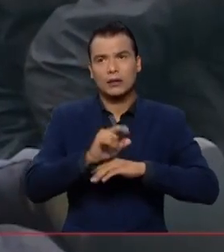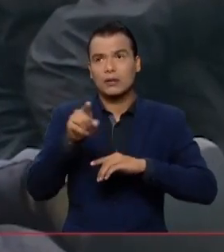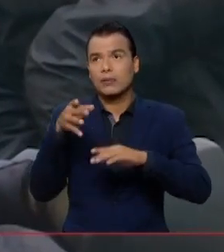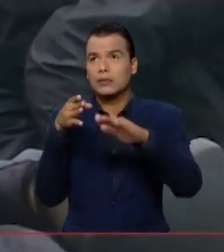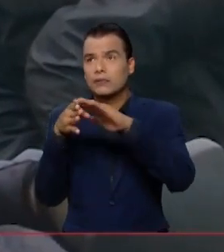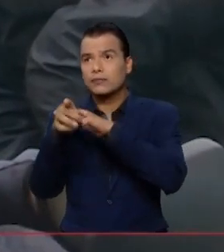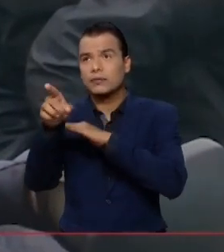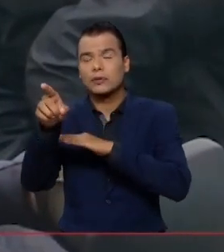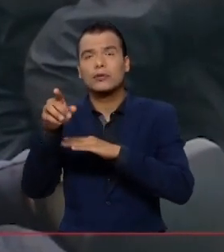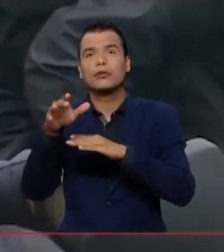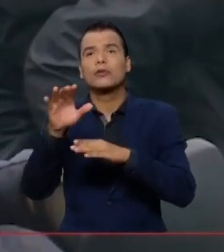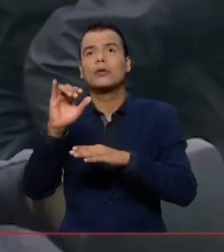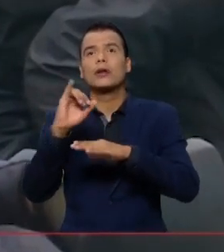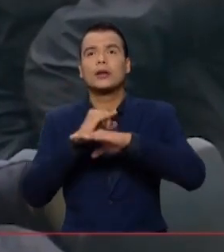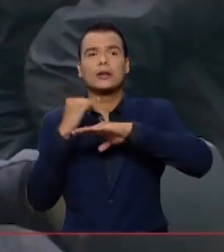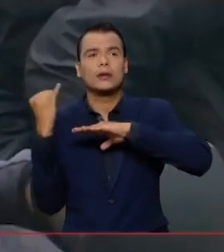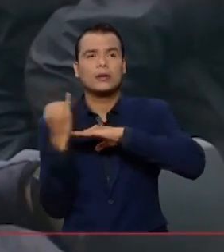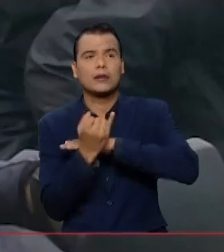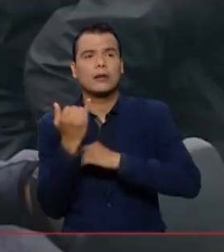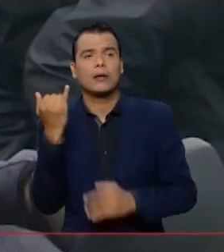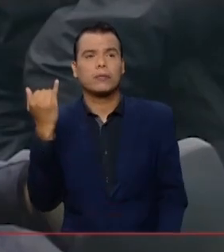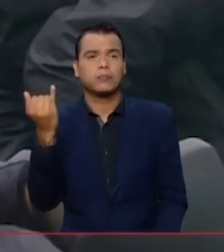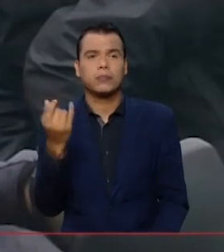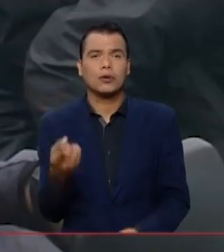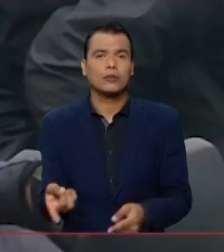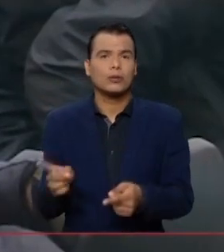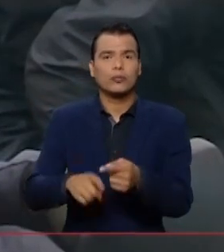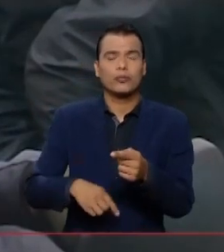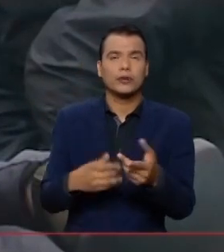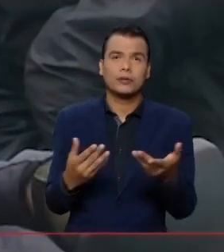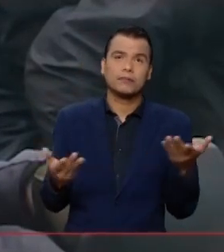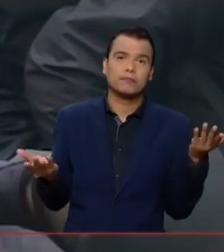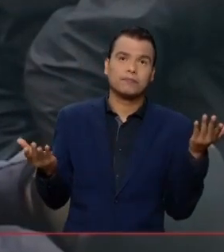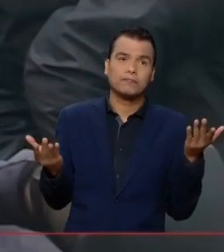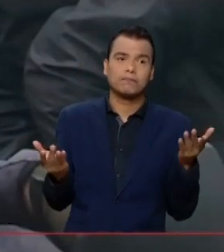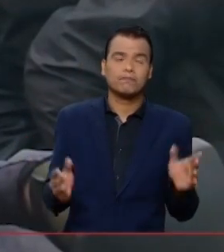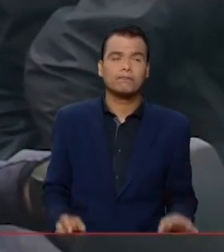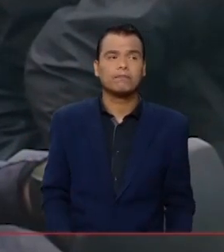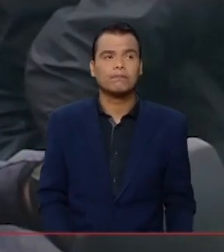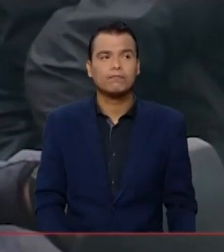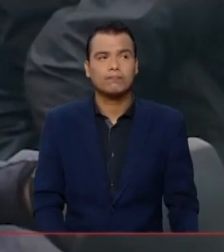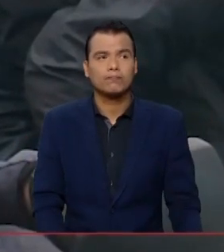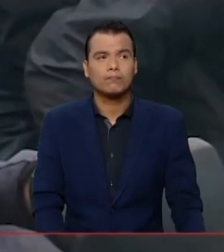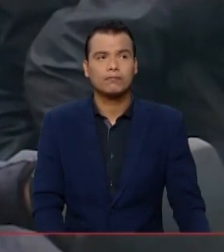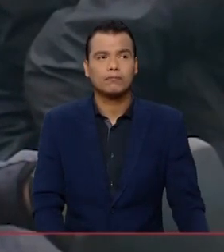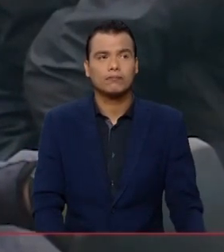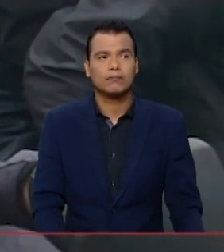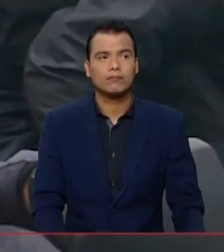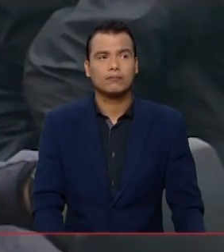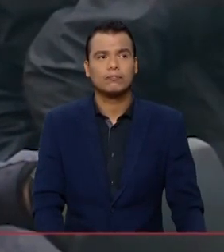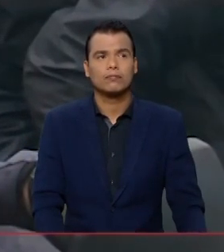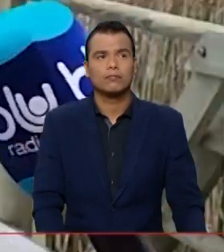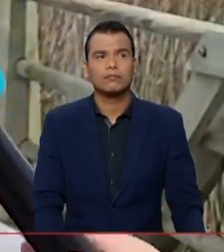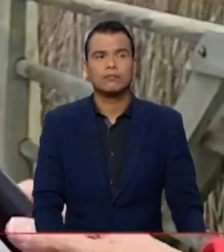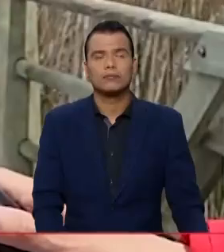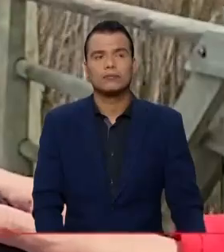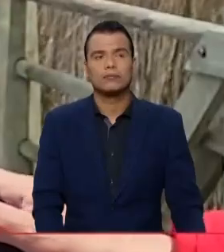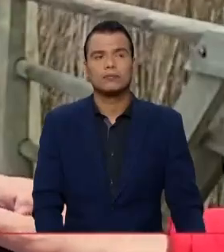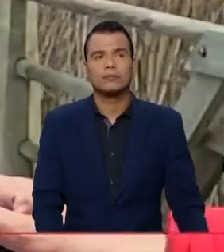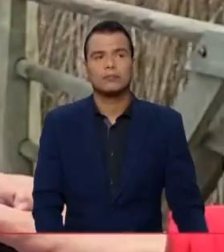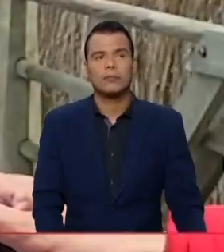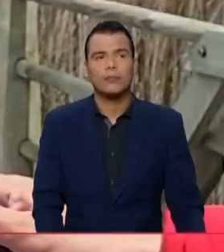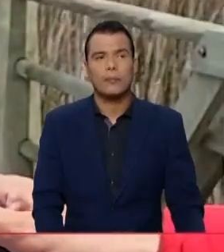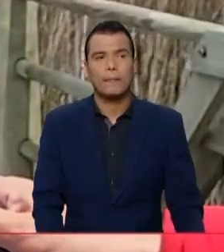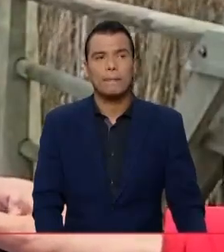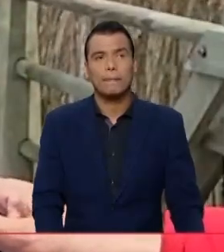nacionales disfrutar del sendero, de la naturaleza, de toda la diversidad de animales y fauna que hay en el lugar. Falta el